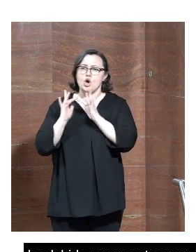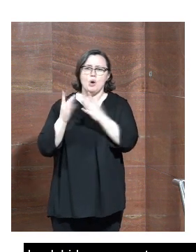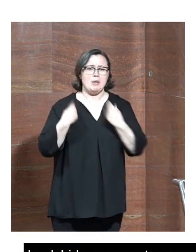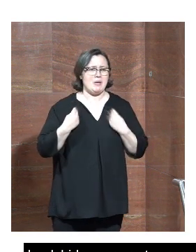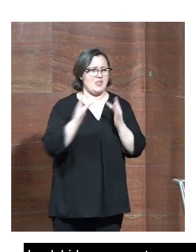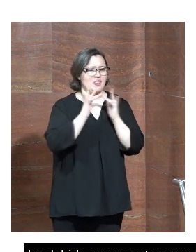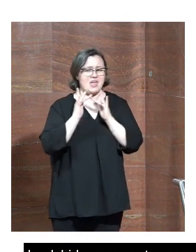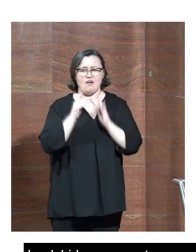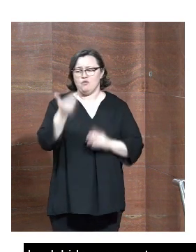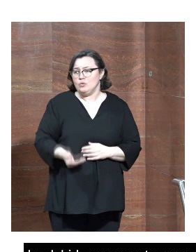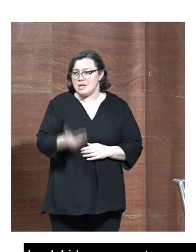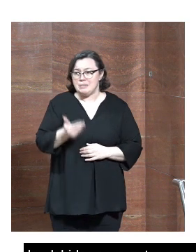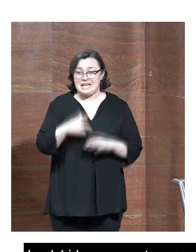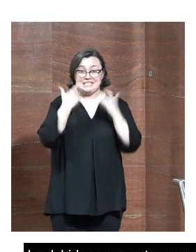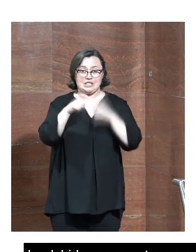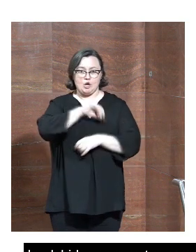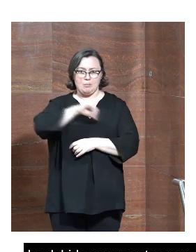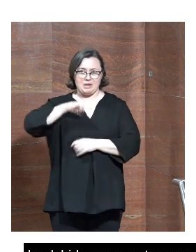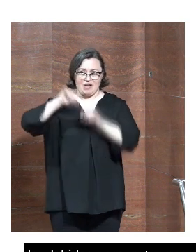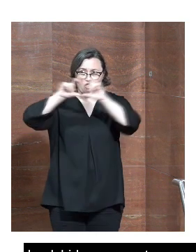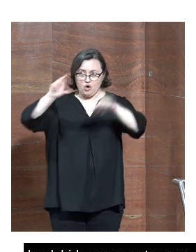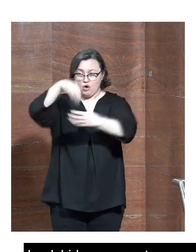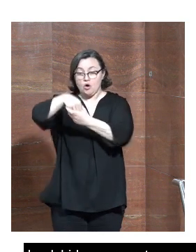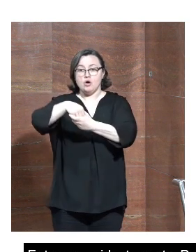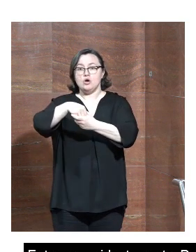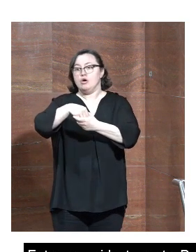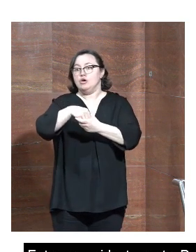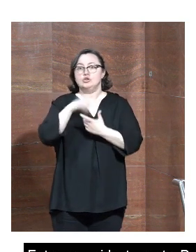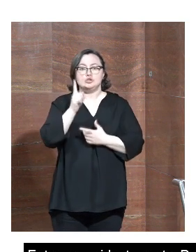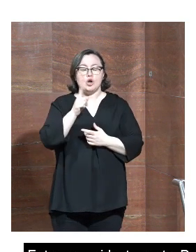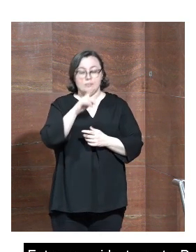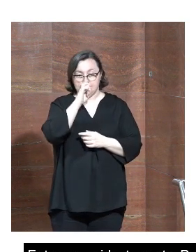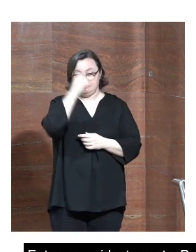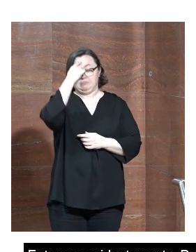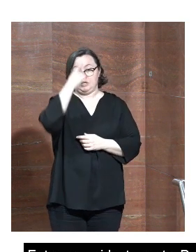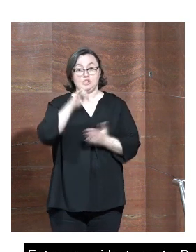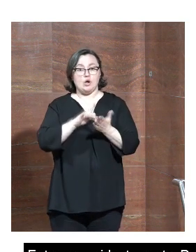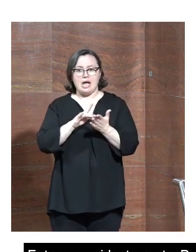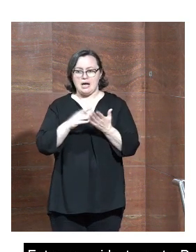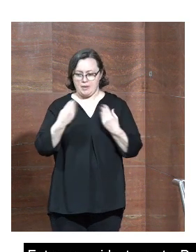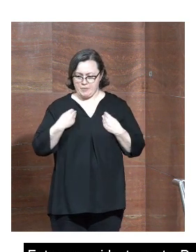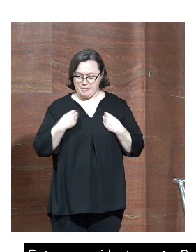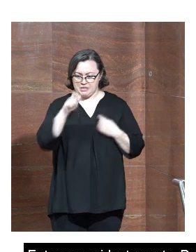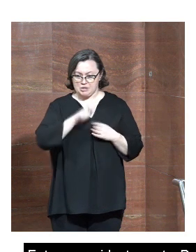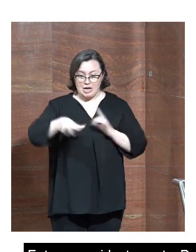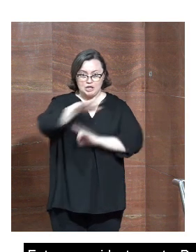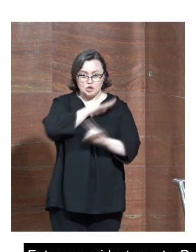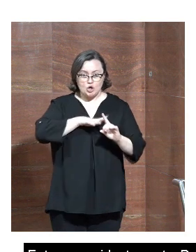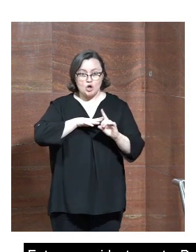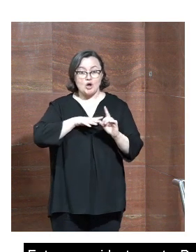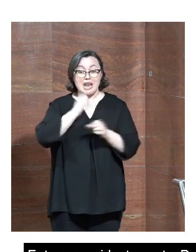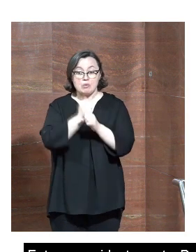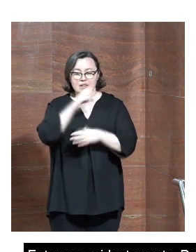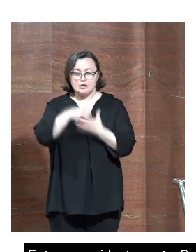que es fundamental lo que digo. En el sector privado, sobre todo, es que solo se aprende desde cuando tú convives con una persona en el entorno